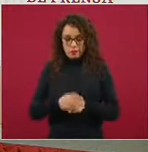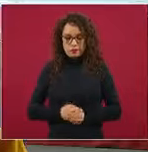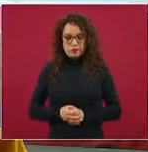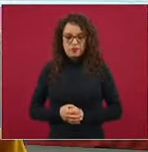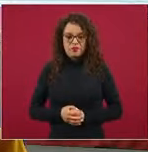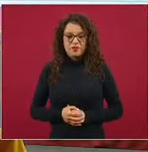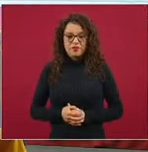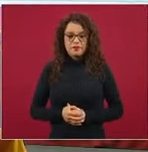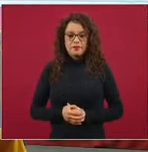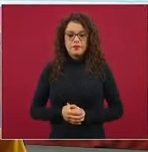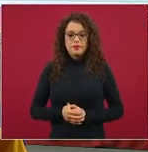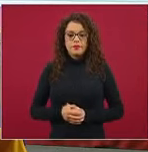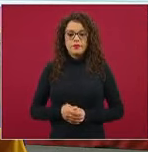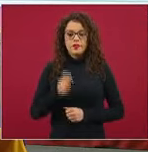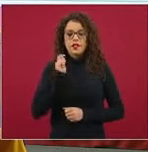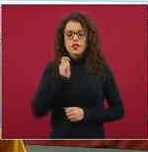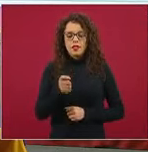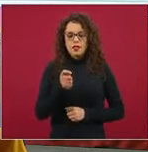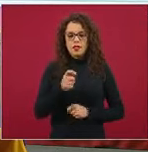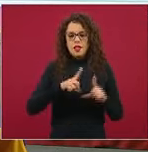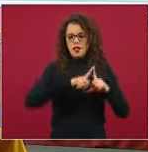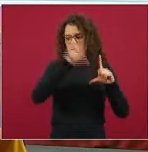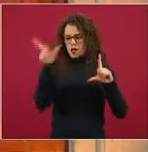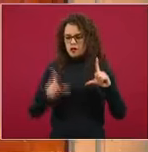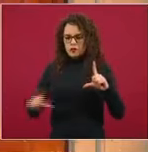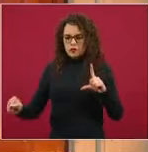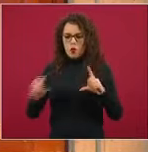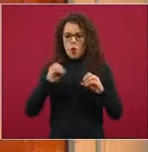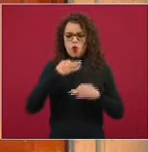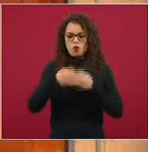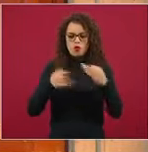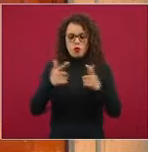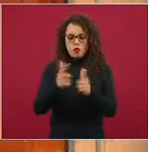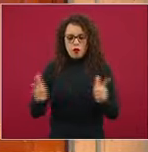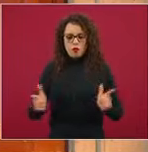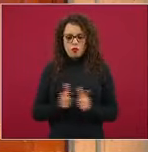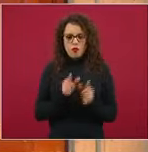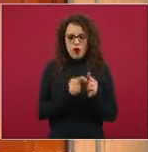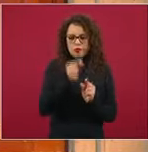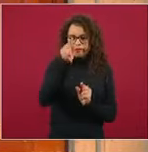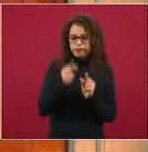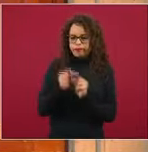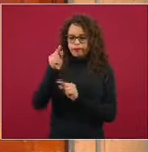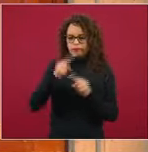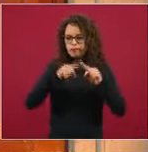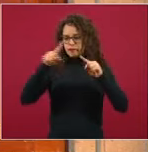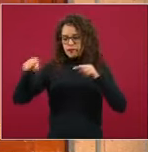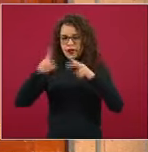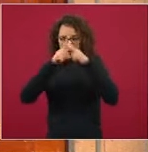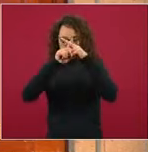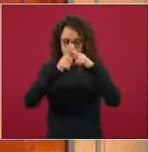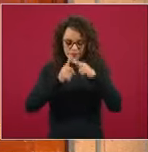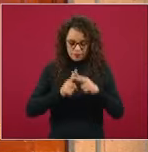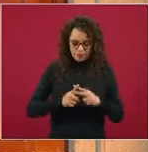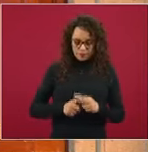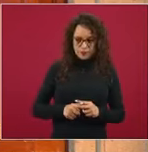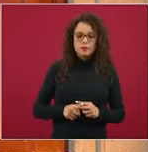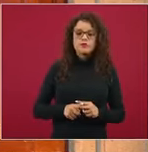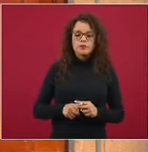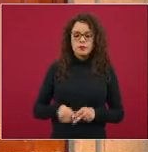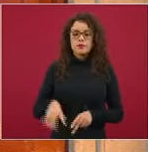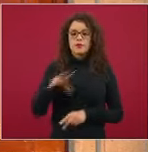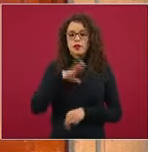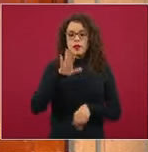la estadística nacional o de todos los grupos, es decir, todas las personas que han enfermado de COVID, donde sabemos hay un